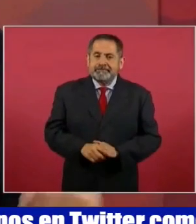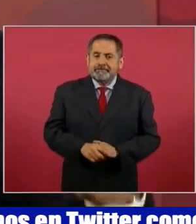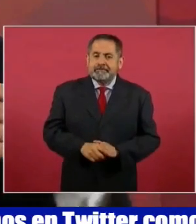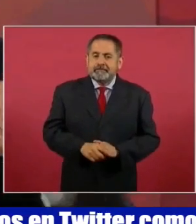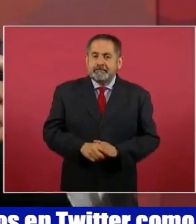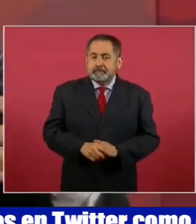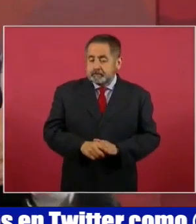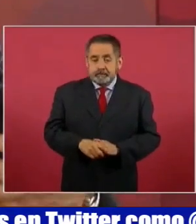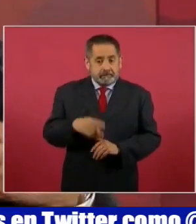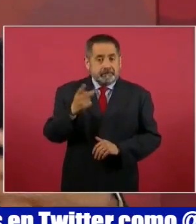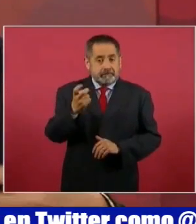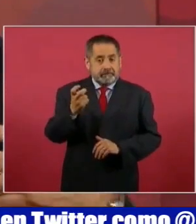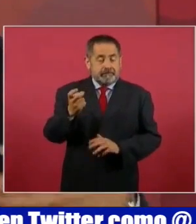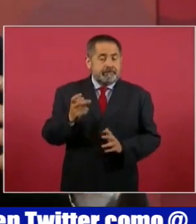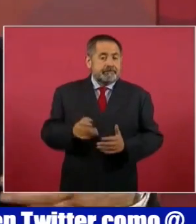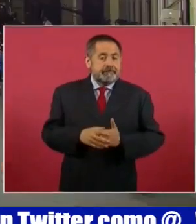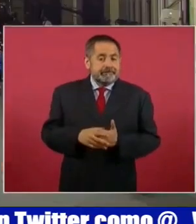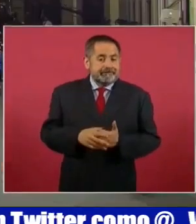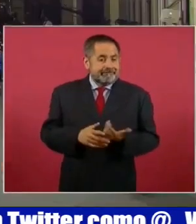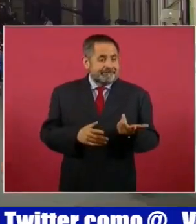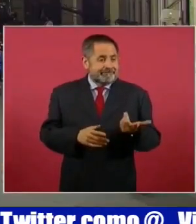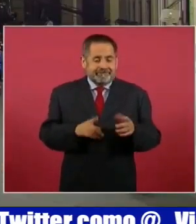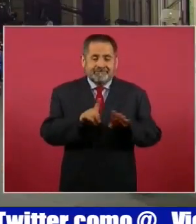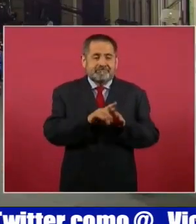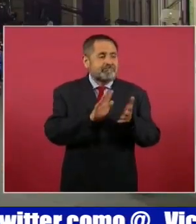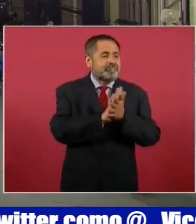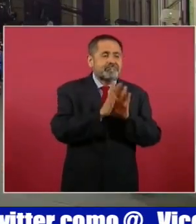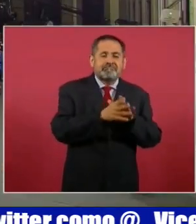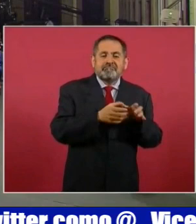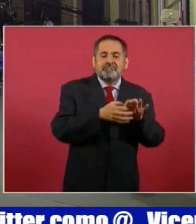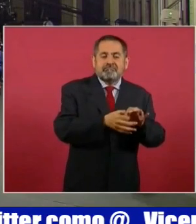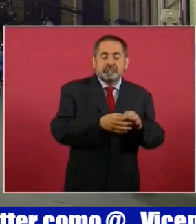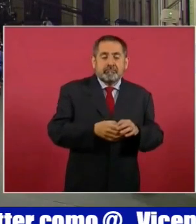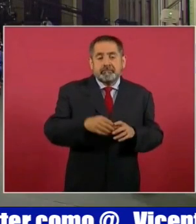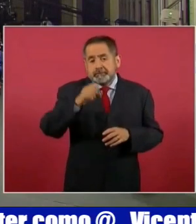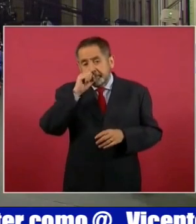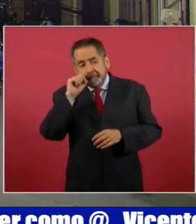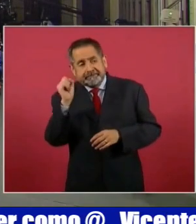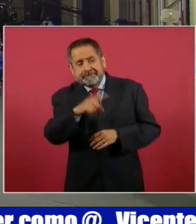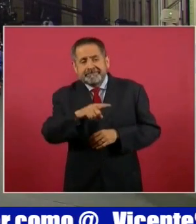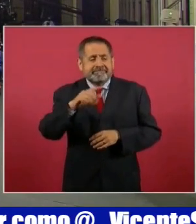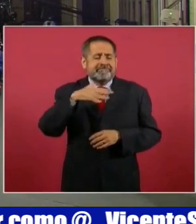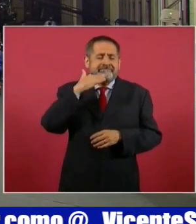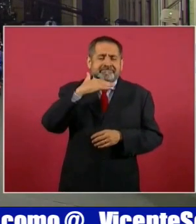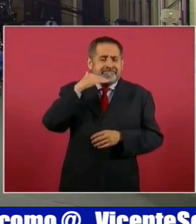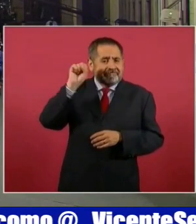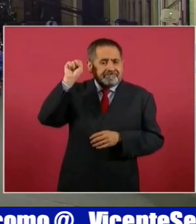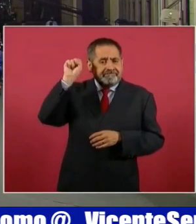Pero bueno, así, ese era el nivel de contubernio. Los sindicatos